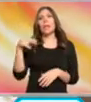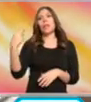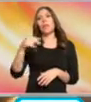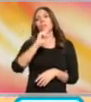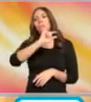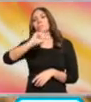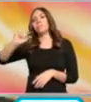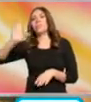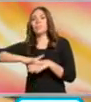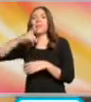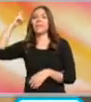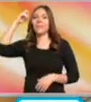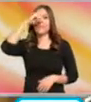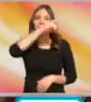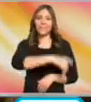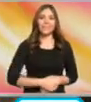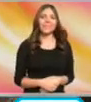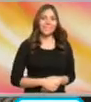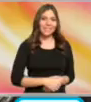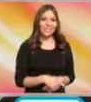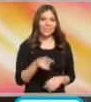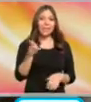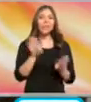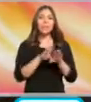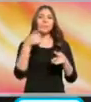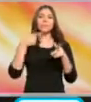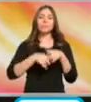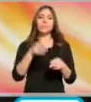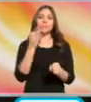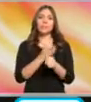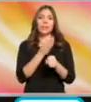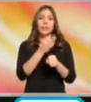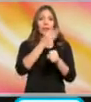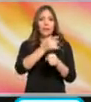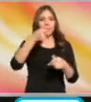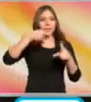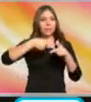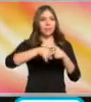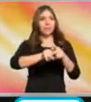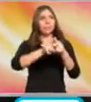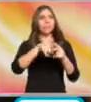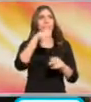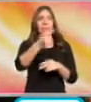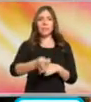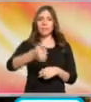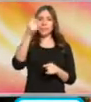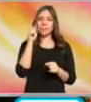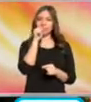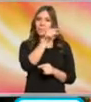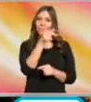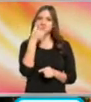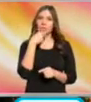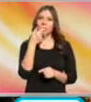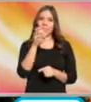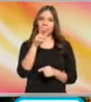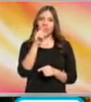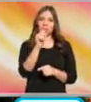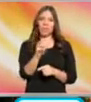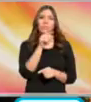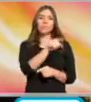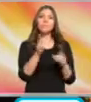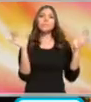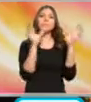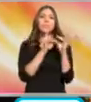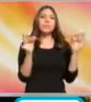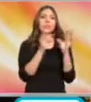sea, 100%. Está muy bien. ¿ok? ¿Cómo comenzamos esto entonces, chef? Ok, vamos a comenzar. Ahora sí, Gaby, me vas a disculpar, voy a comenzar tantito con Humberto. Adelante. Para